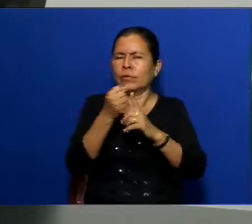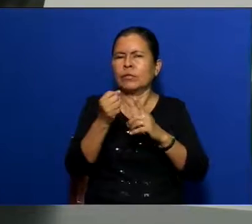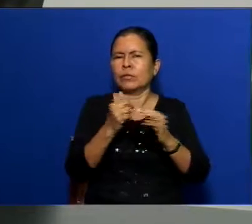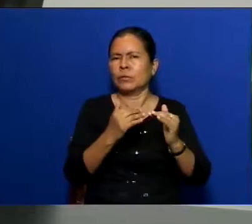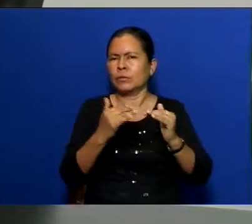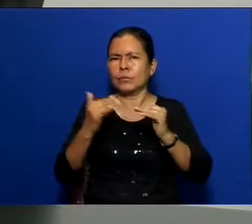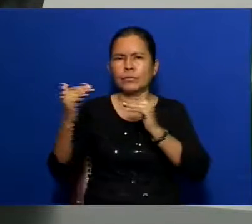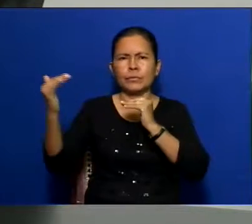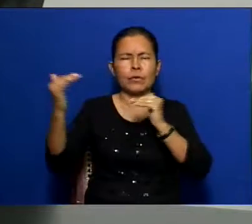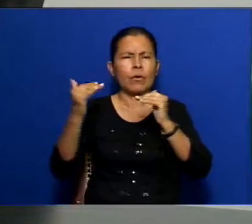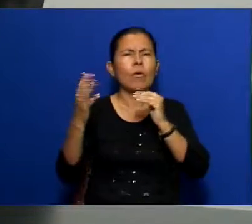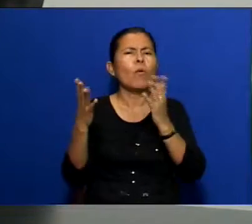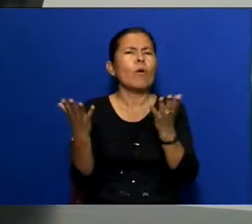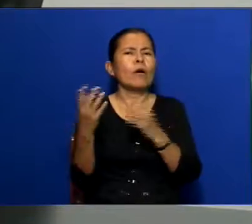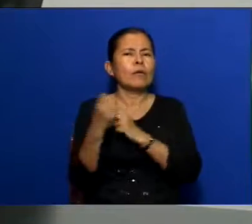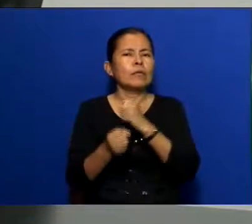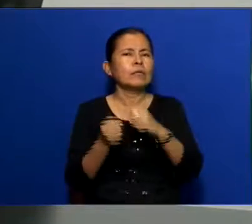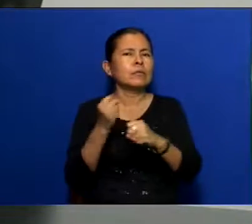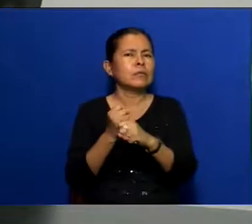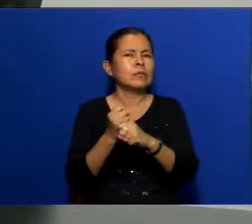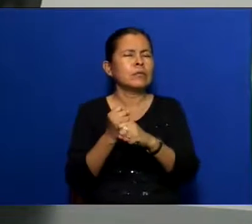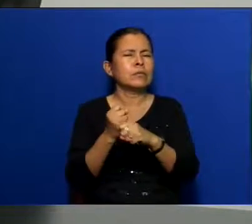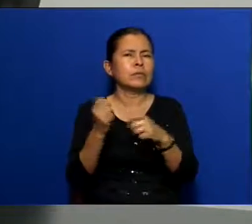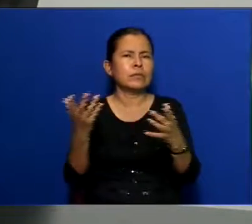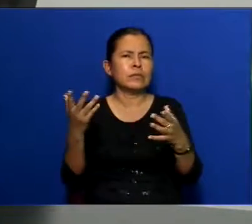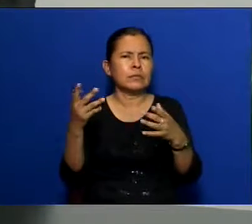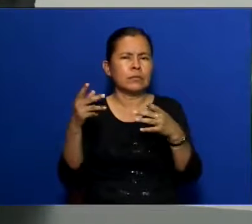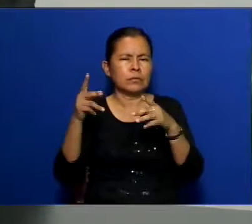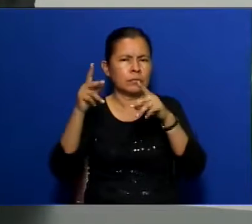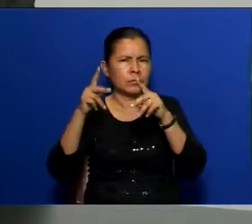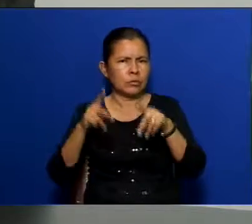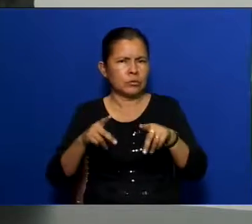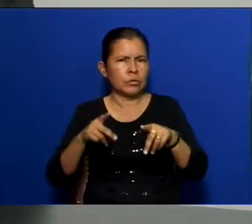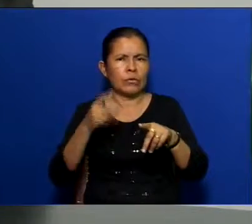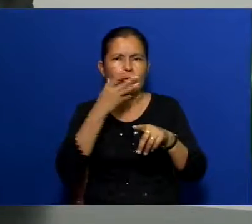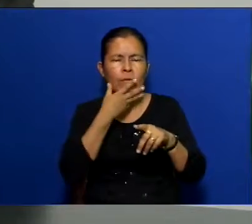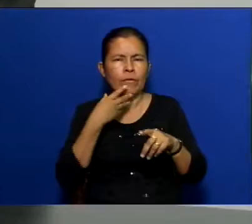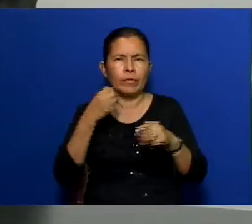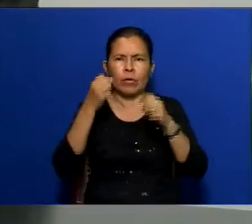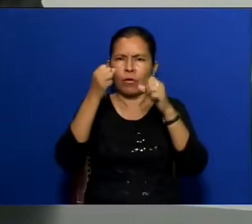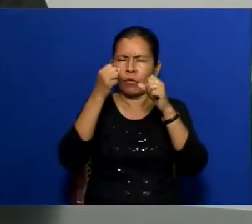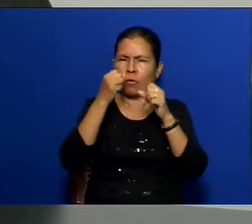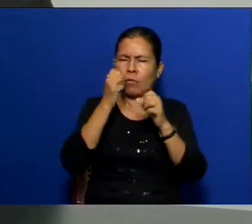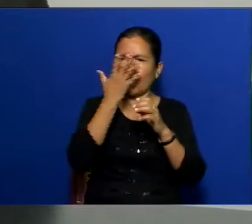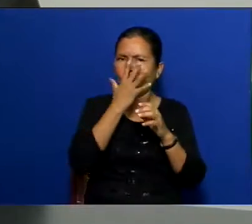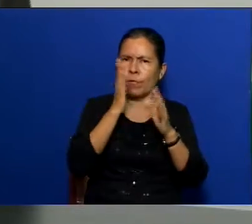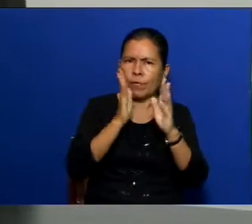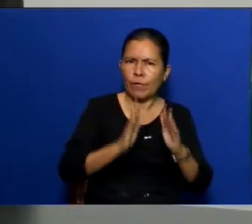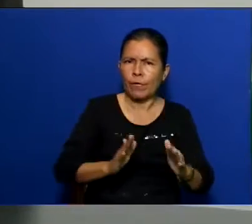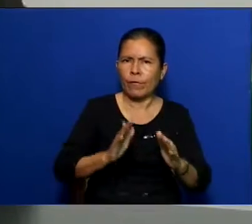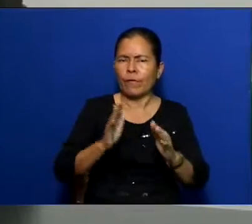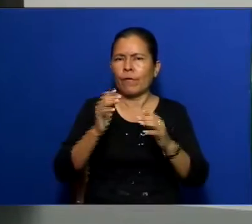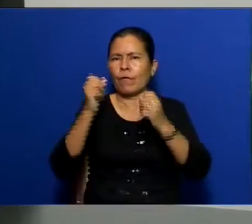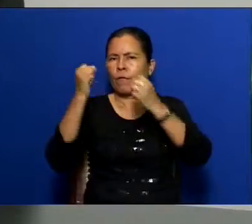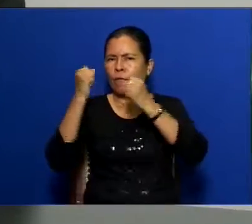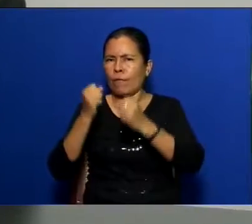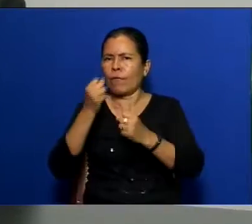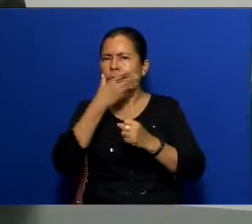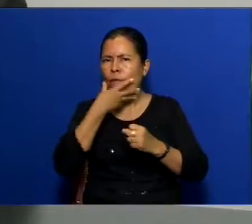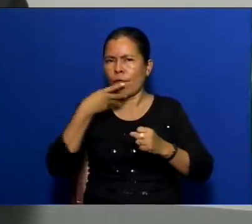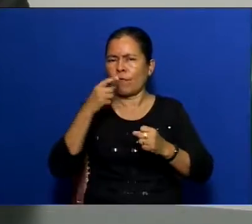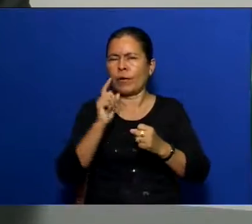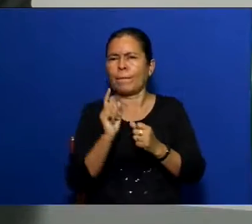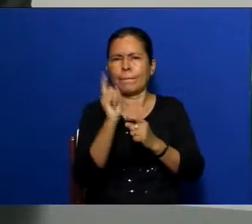que es el que mayor sufre violencia, que son las personas jóvenes, mujeres y hombres jóvenes. Y en segundo